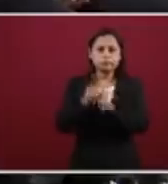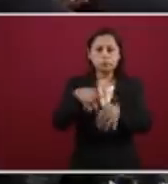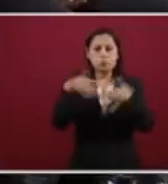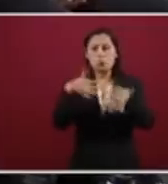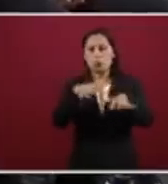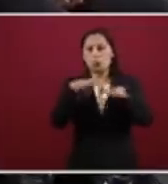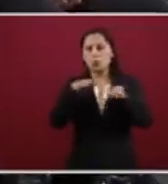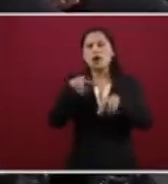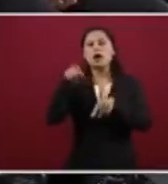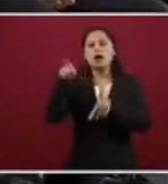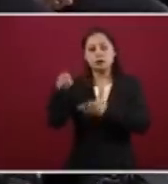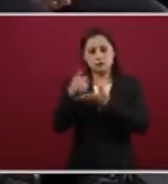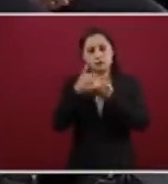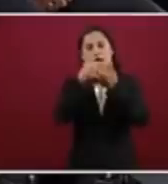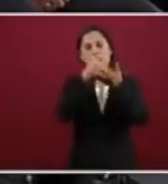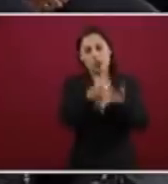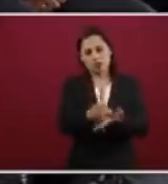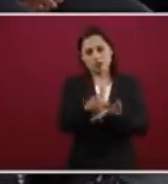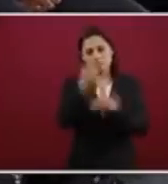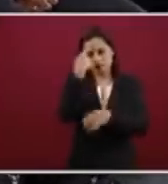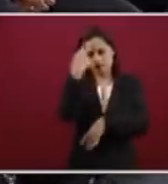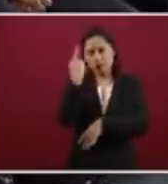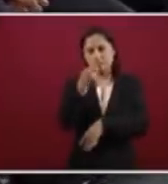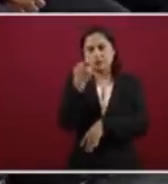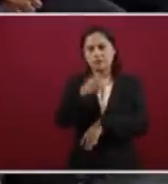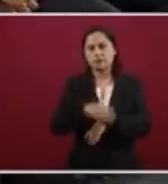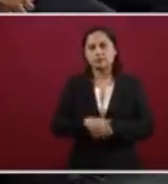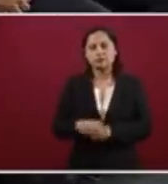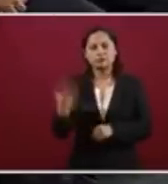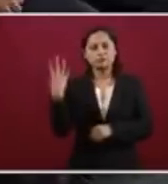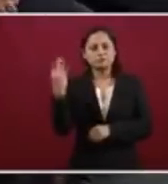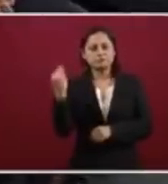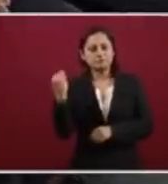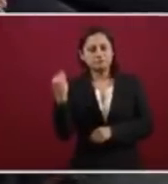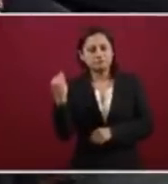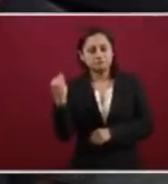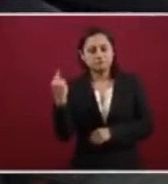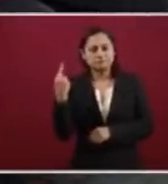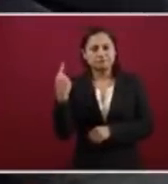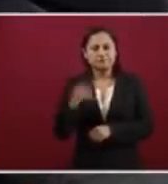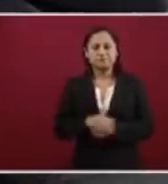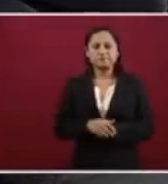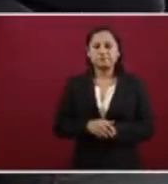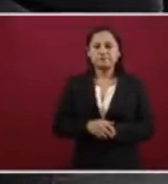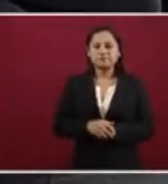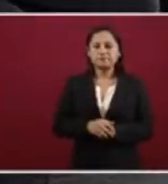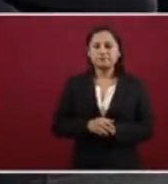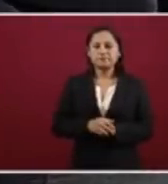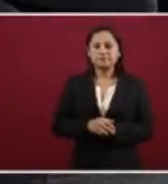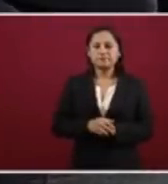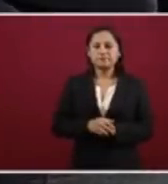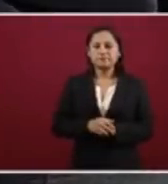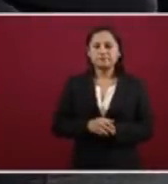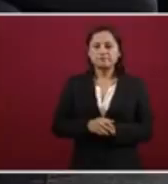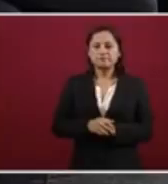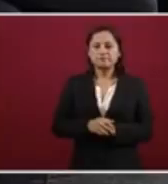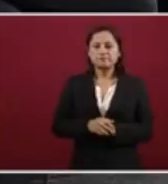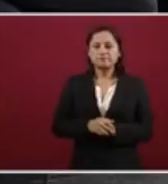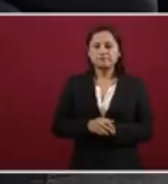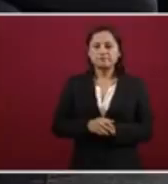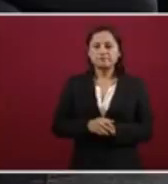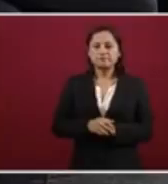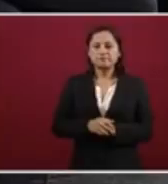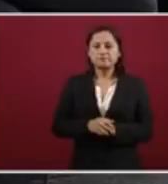¿Cómo va el proceso de reconstrucción de los monumentos históricos? Ah, no, sí, él podría